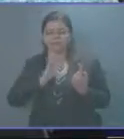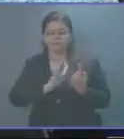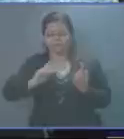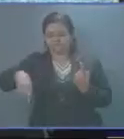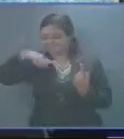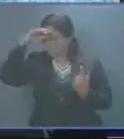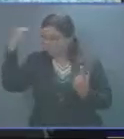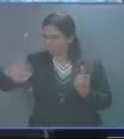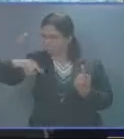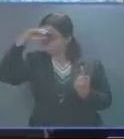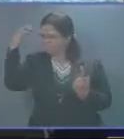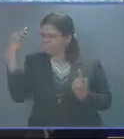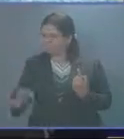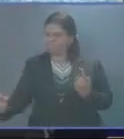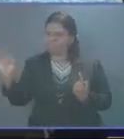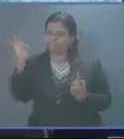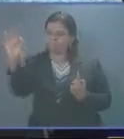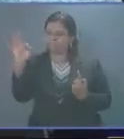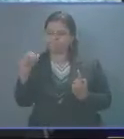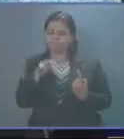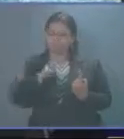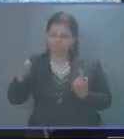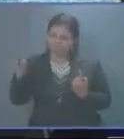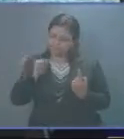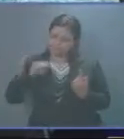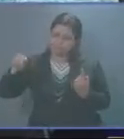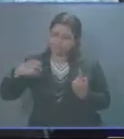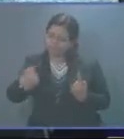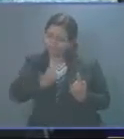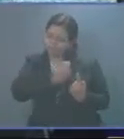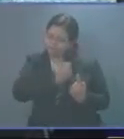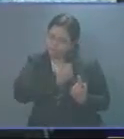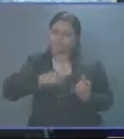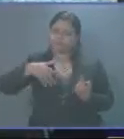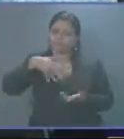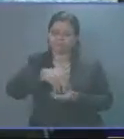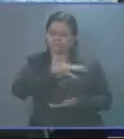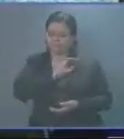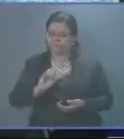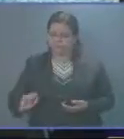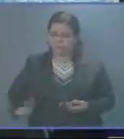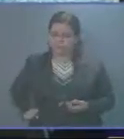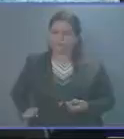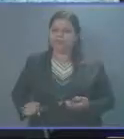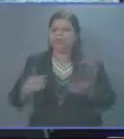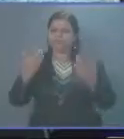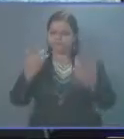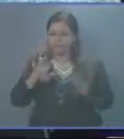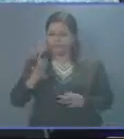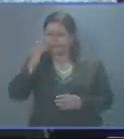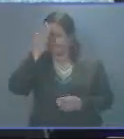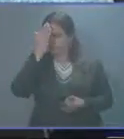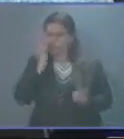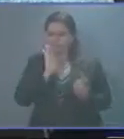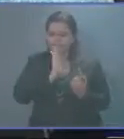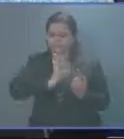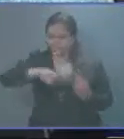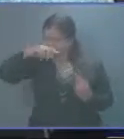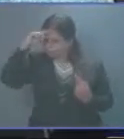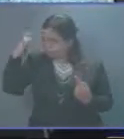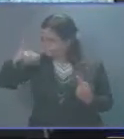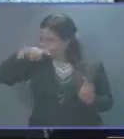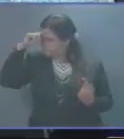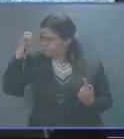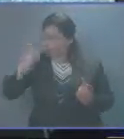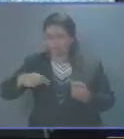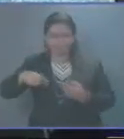sobresaliente labor diplomática, amistad y aprecio al pueblo salvadoreño, reconociendo que su gestión deja un